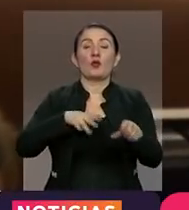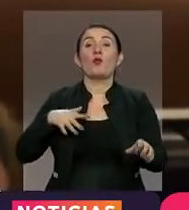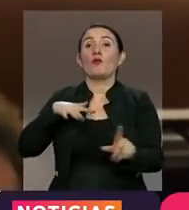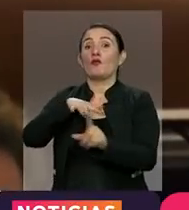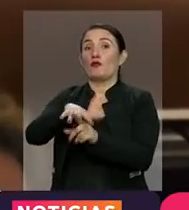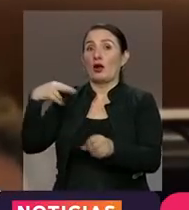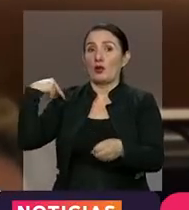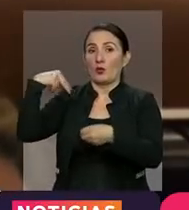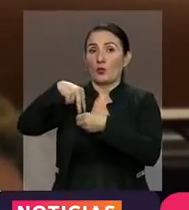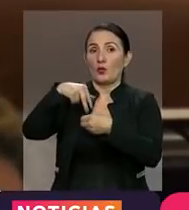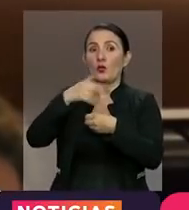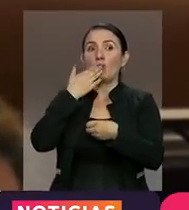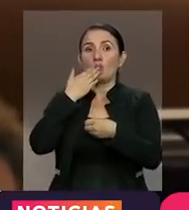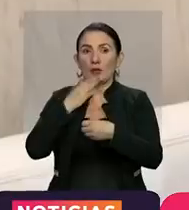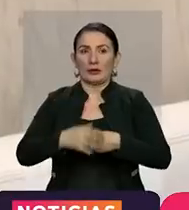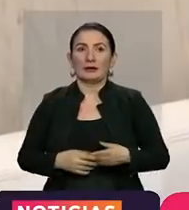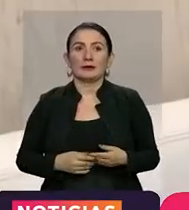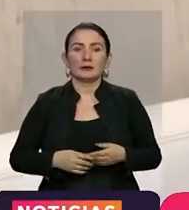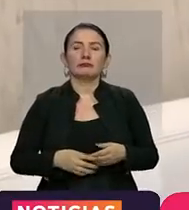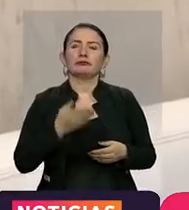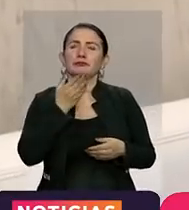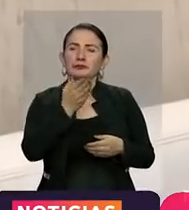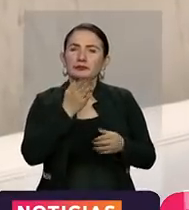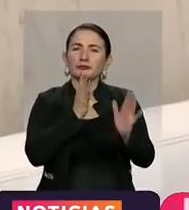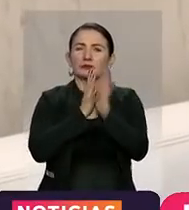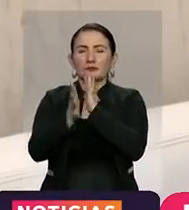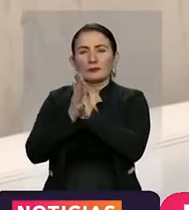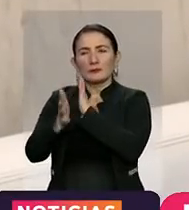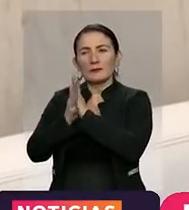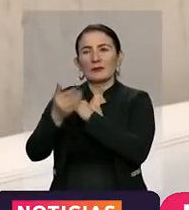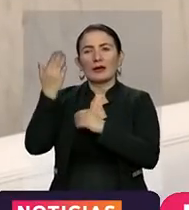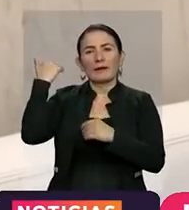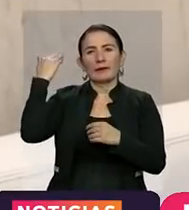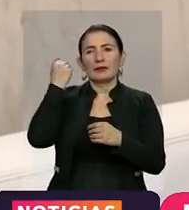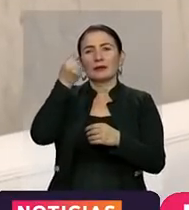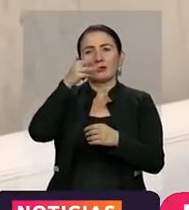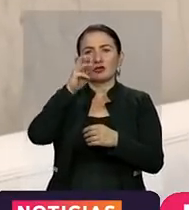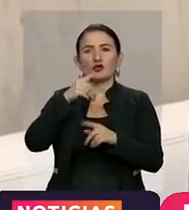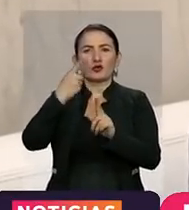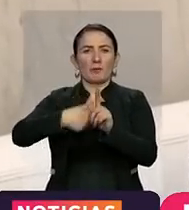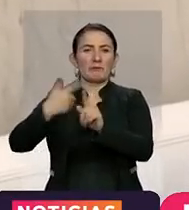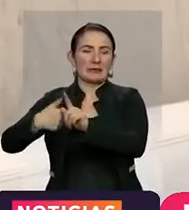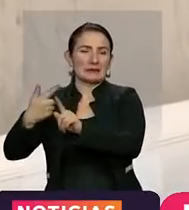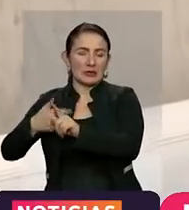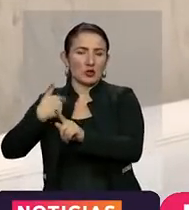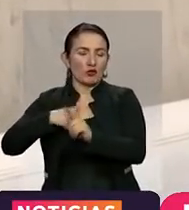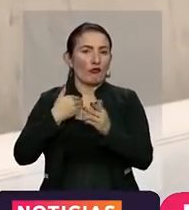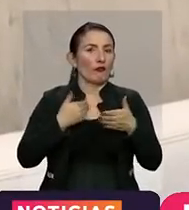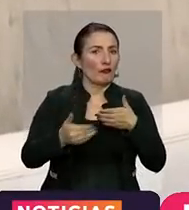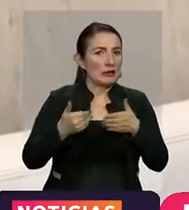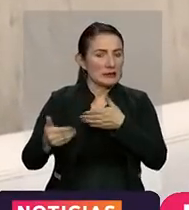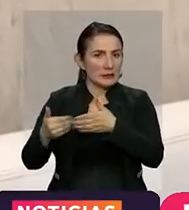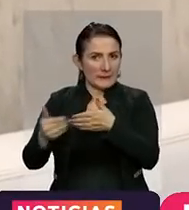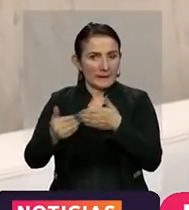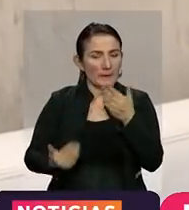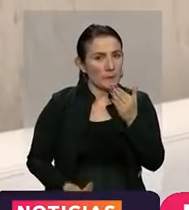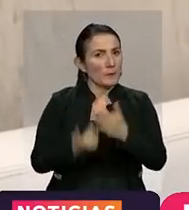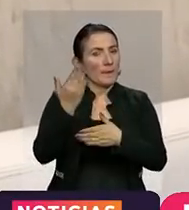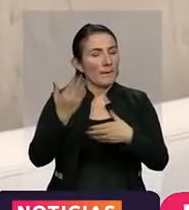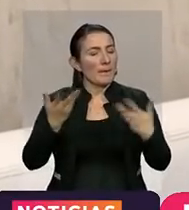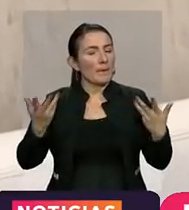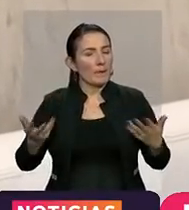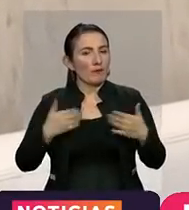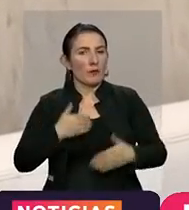y tribales. Es que este pronunciamiento lo pudo haber hecho hace 18 meses, lo cual hubiese facilitado que se iniciara de nuevo